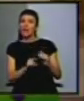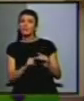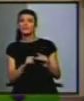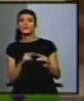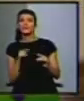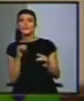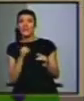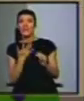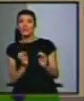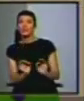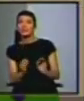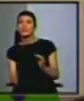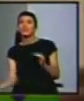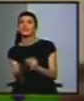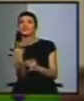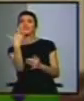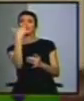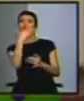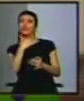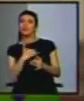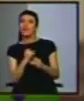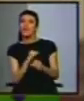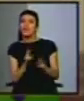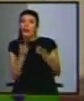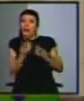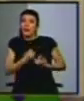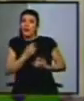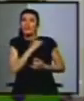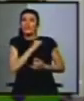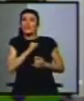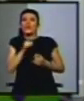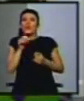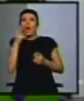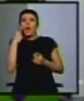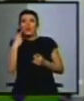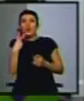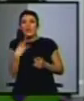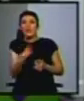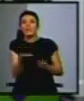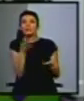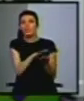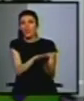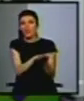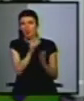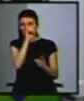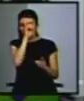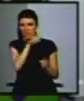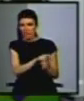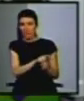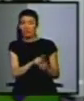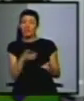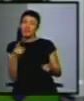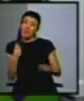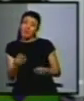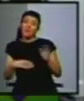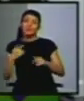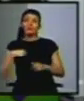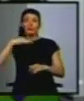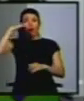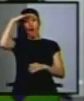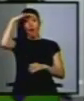días más tarde en el hospital Las Higueras. Los confiamos, pues. Eso es lo que pasa cuando uno confía en las autoridades, pues. No todas las